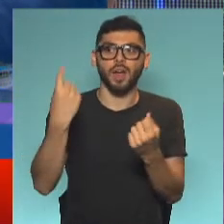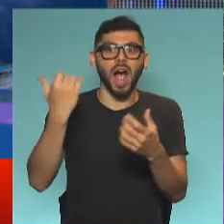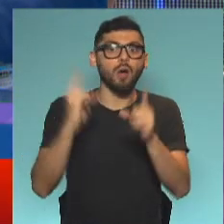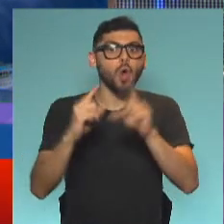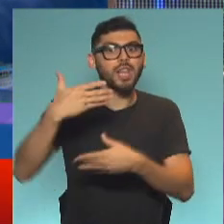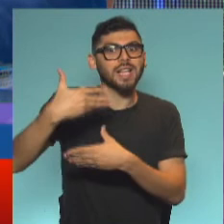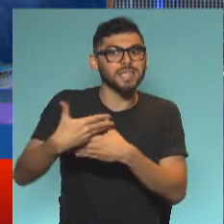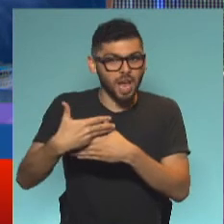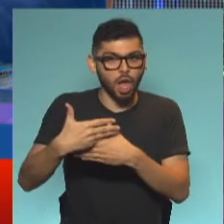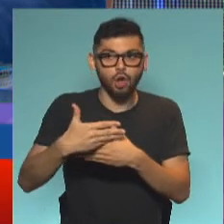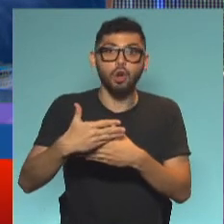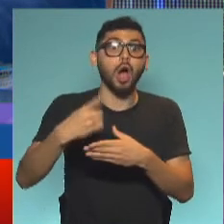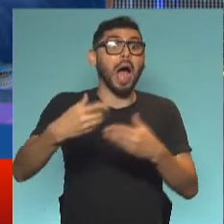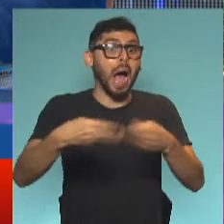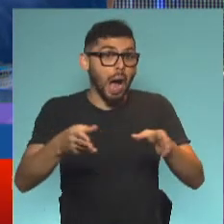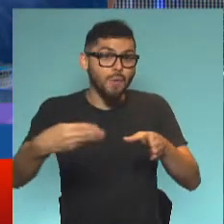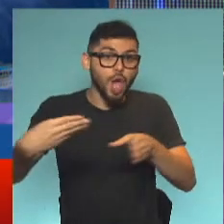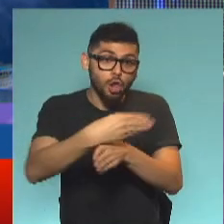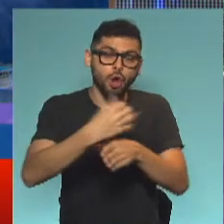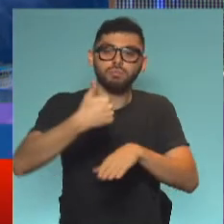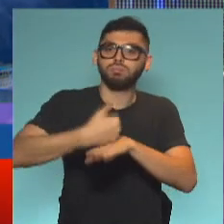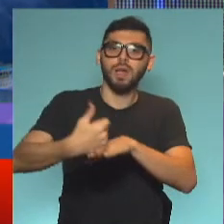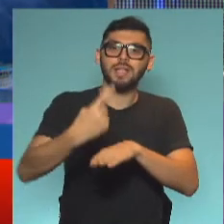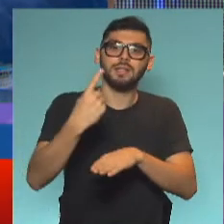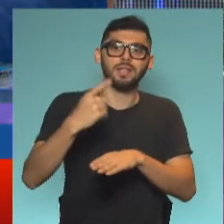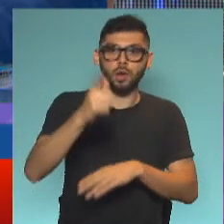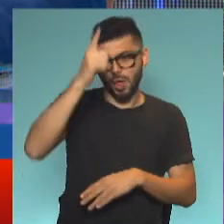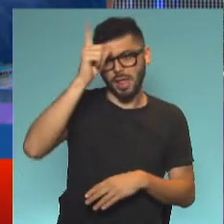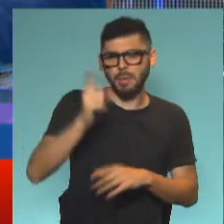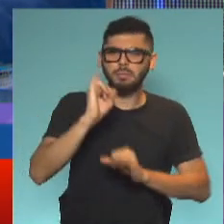que contarle a la gente para quién servirá el transporte público y el transporte de media distancia.